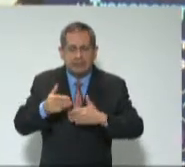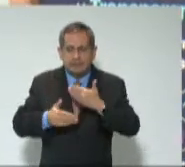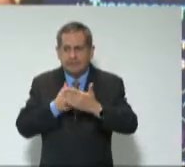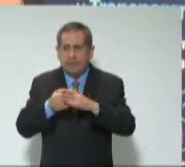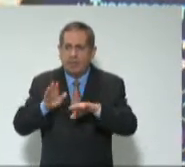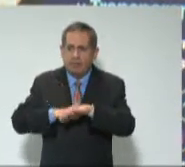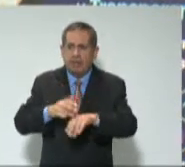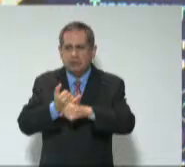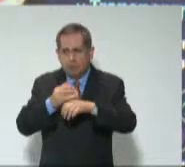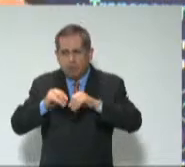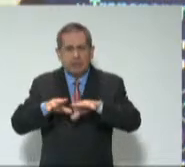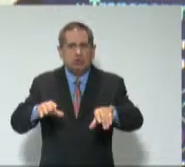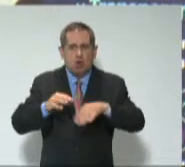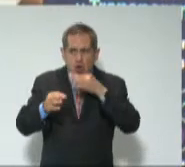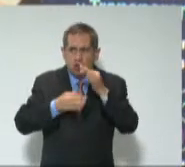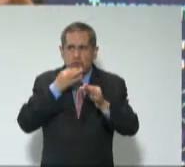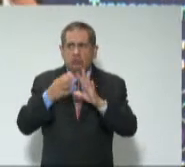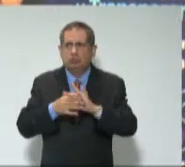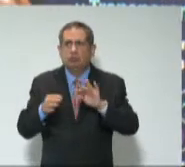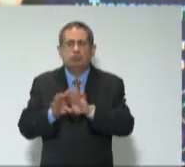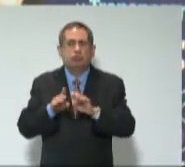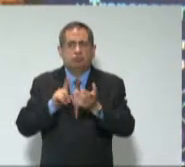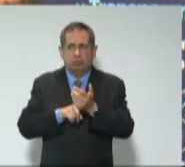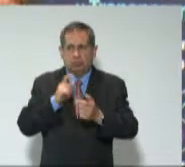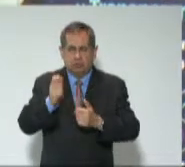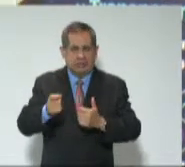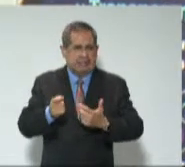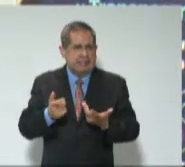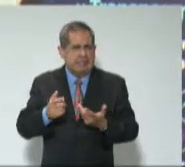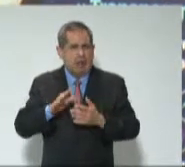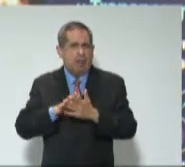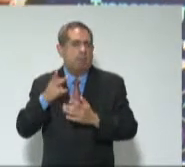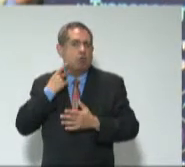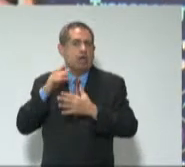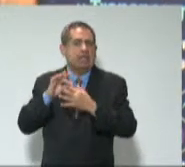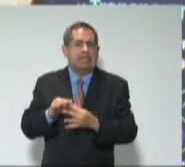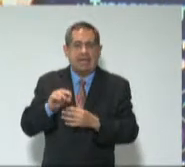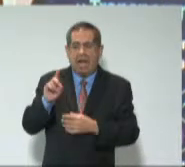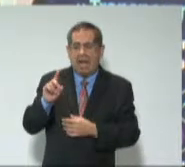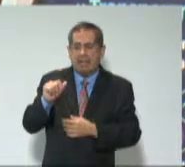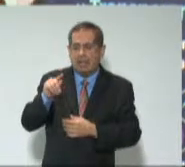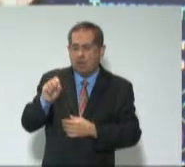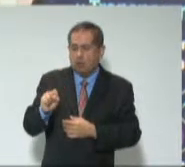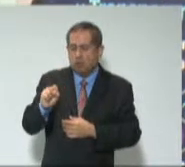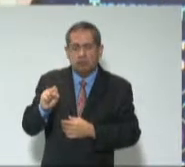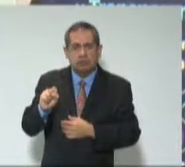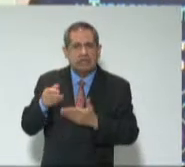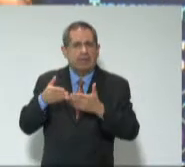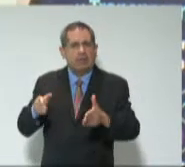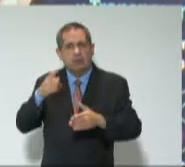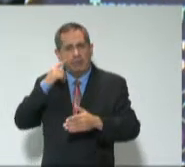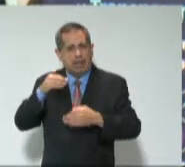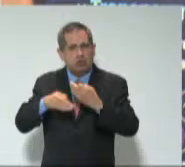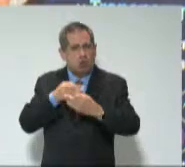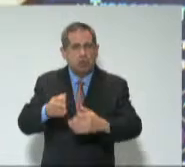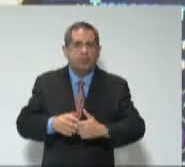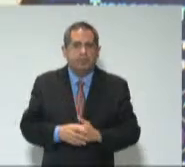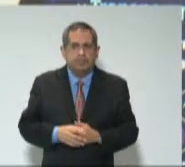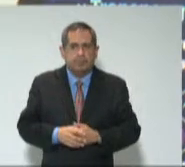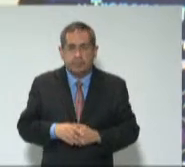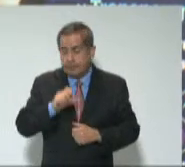con información y con estas políticas de datos abiertos en todo momento